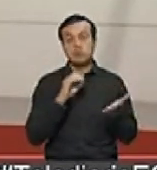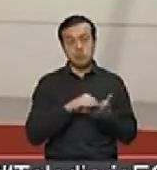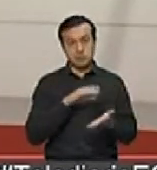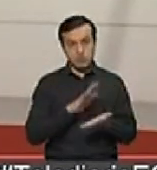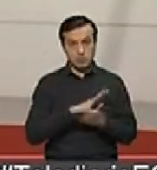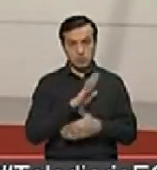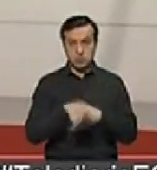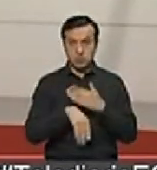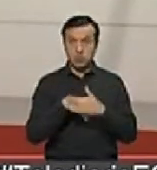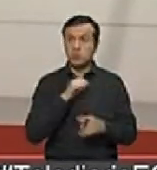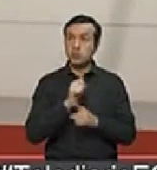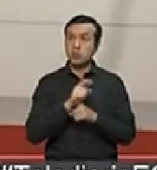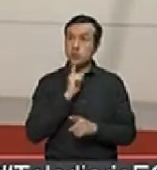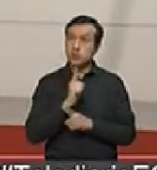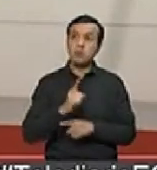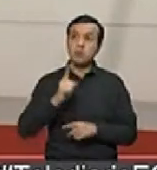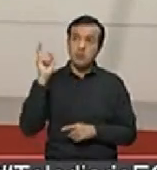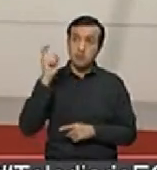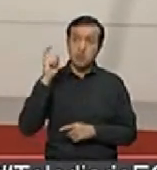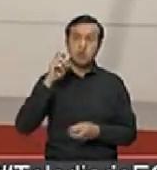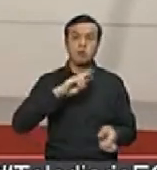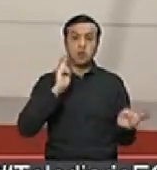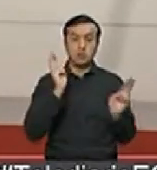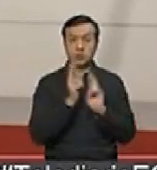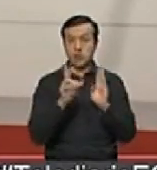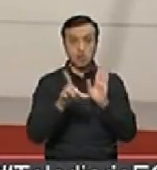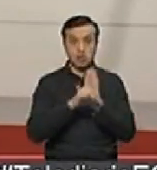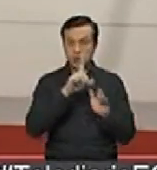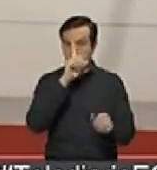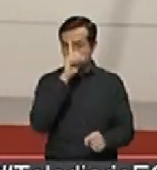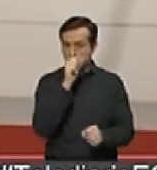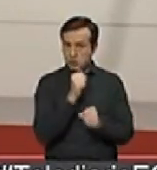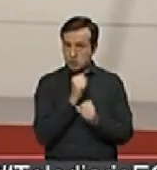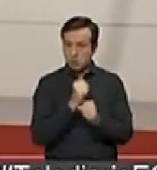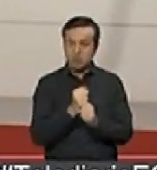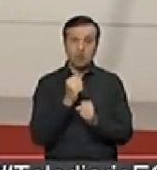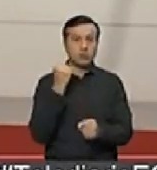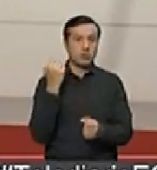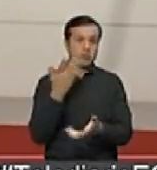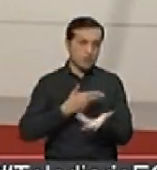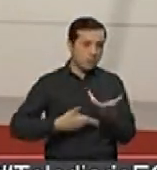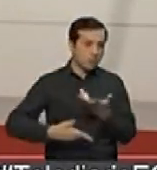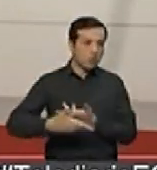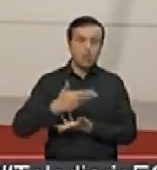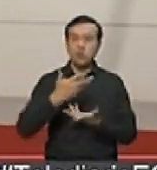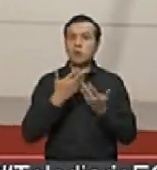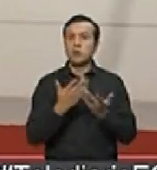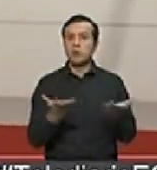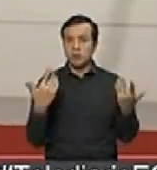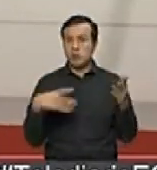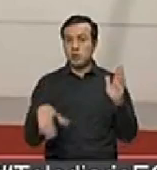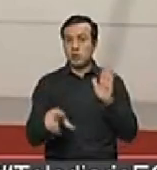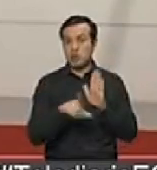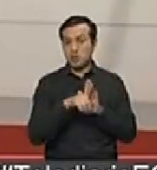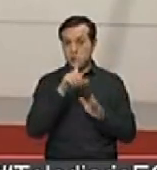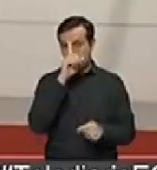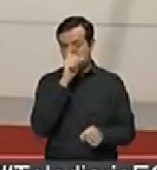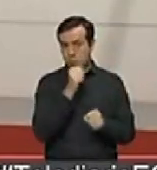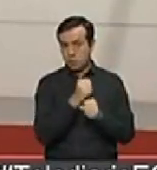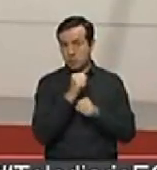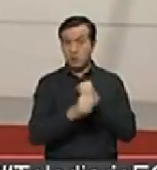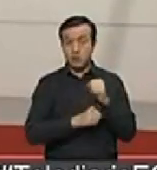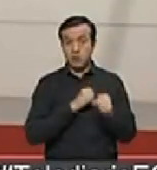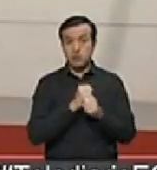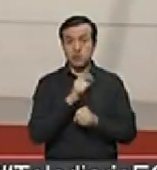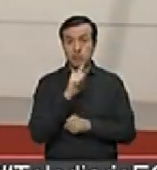en todos los ecuatorianos. Necesitamos una reforma laboral que permita dinamizar el empleo, que nos modernice el Código del Trabajo, que data del año